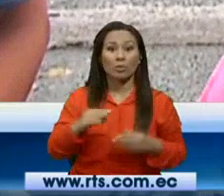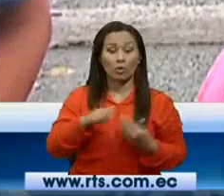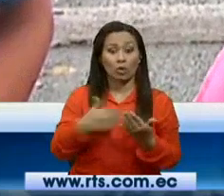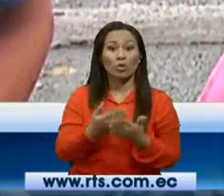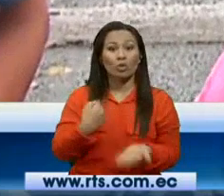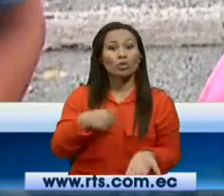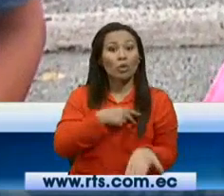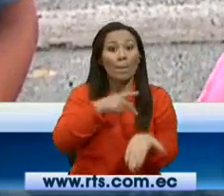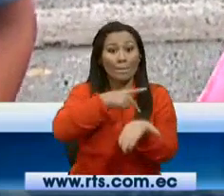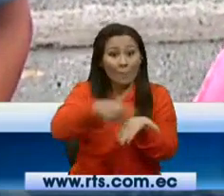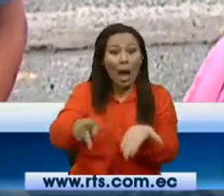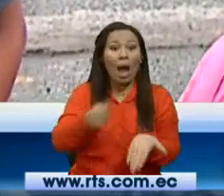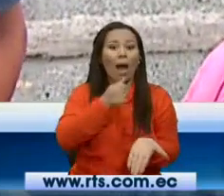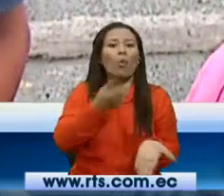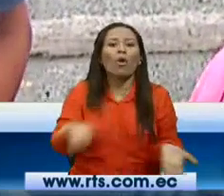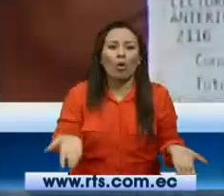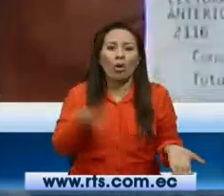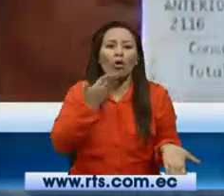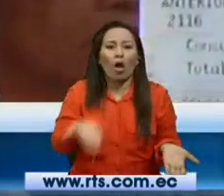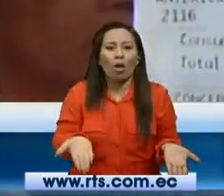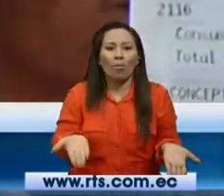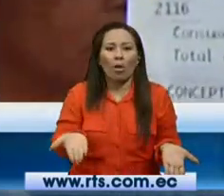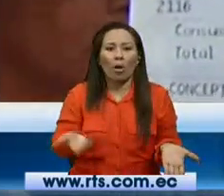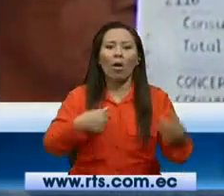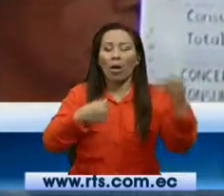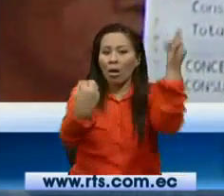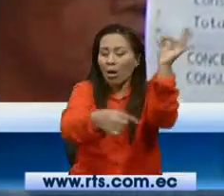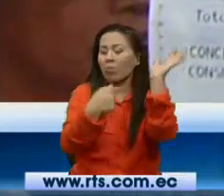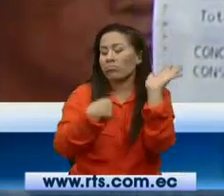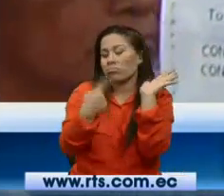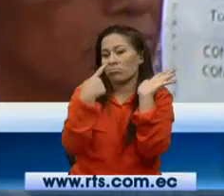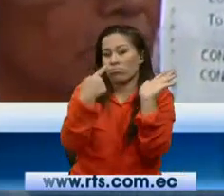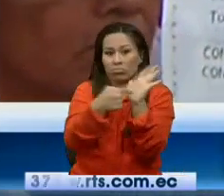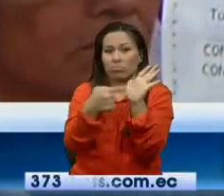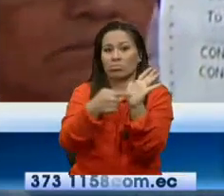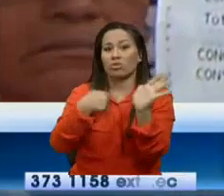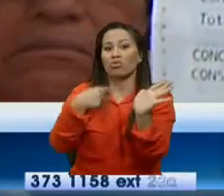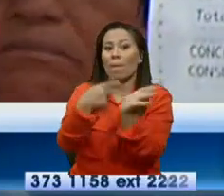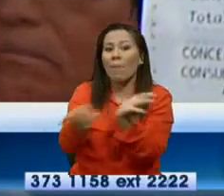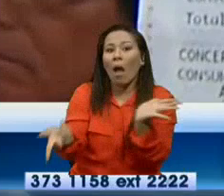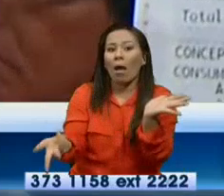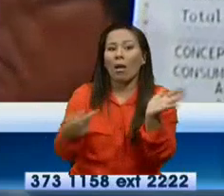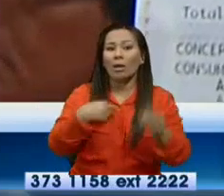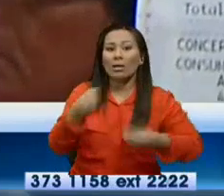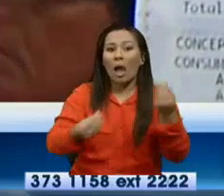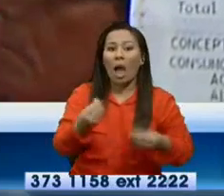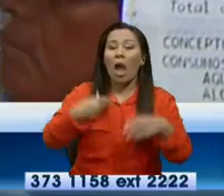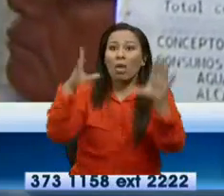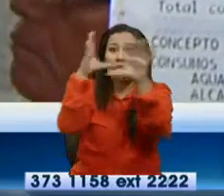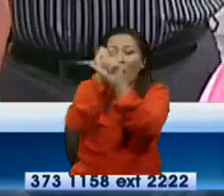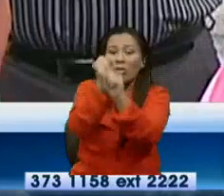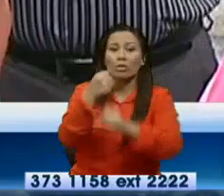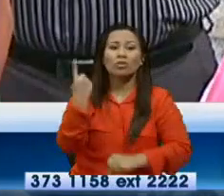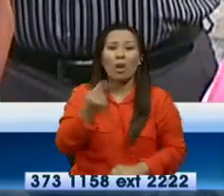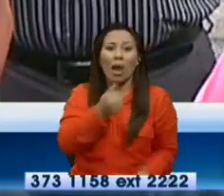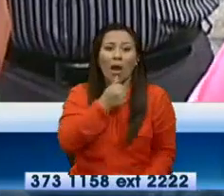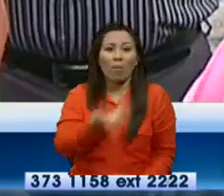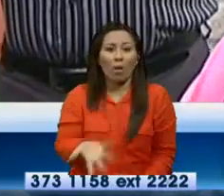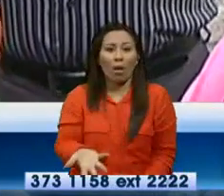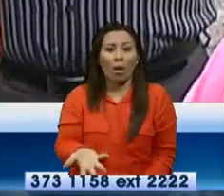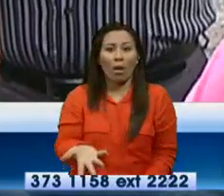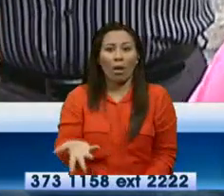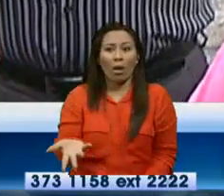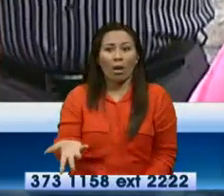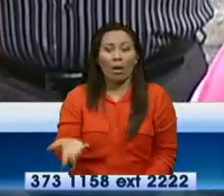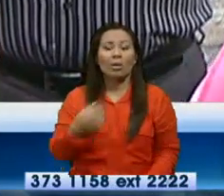plantillas, queremos el servicio las 24 horas del día. No es posible que tan solo venga en la noche. Muchas personas, como los señores han dicho,